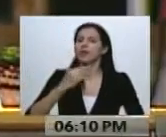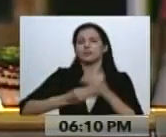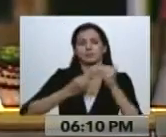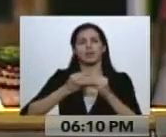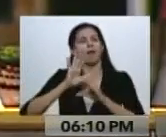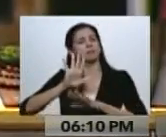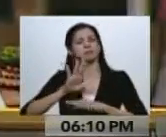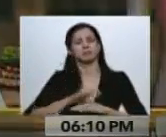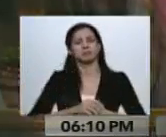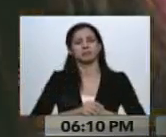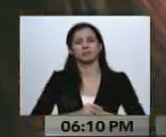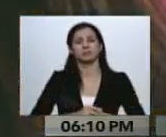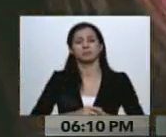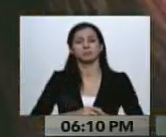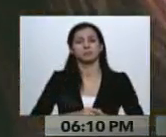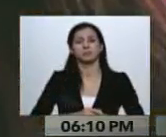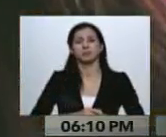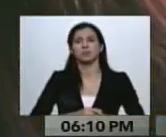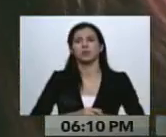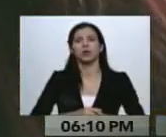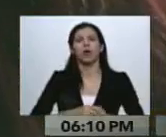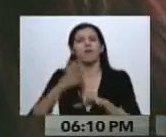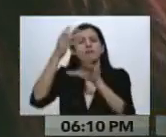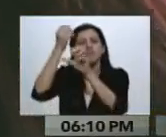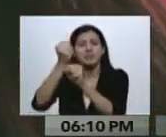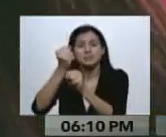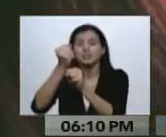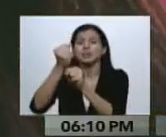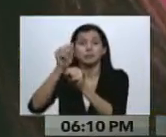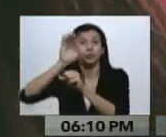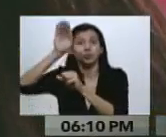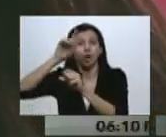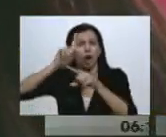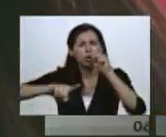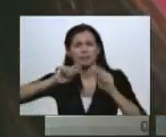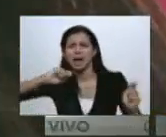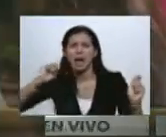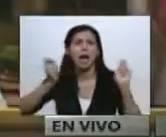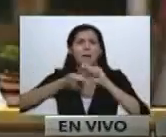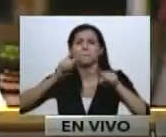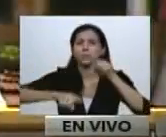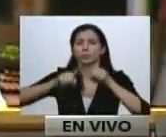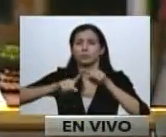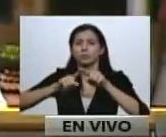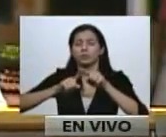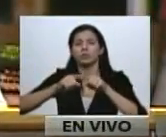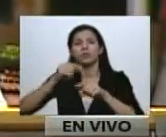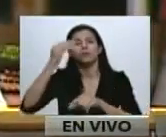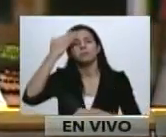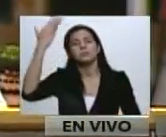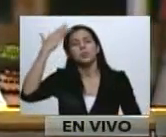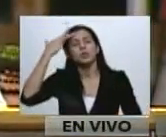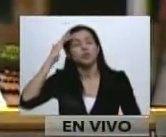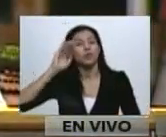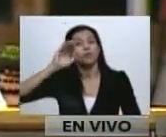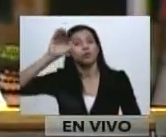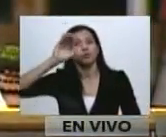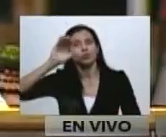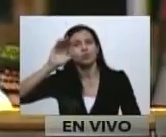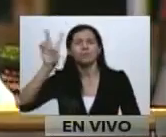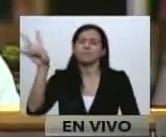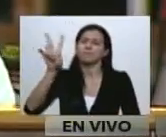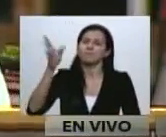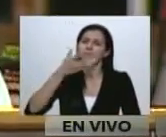con la esperanza de que las cosas cambien, con la ilusión bolivariana de que haya para ustedes un mundo mejor en el